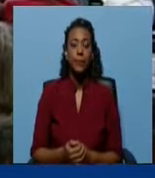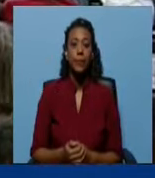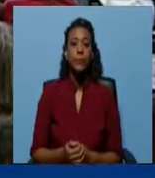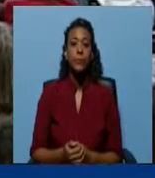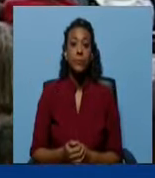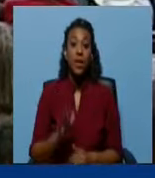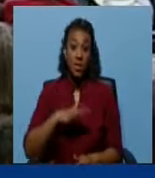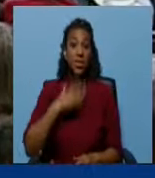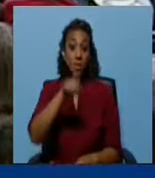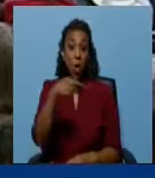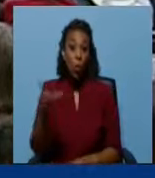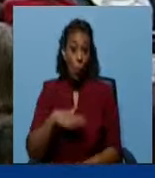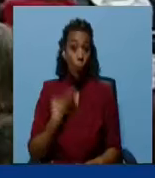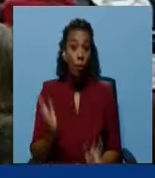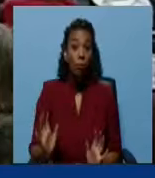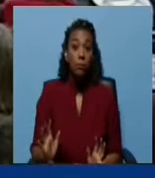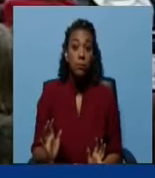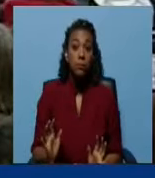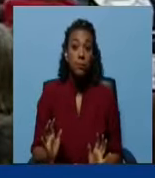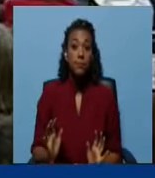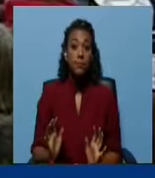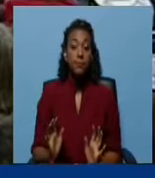Si pueden.